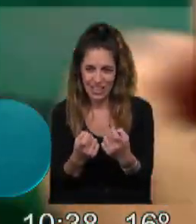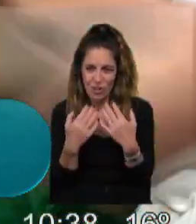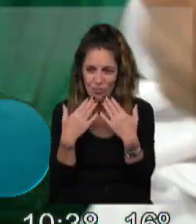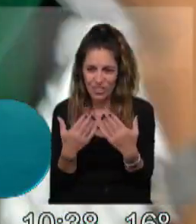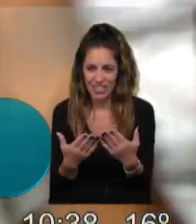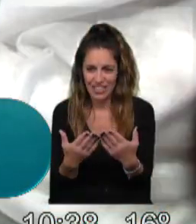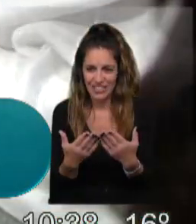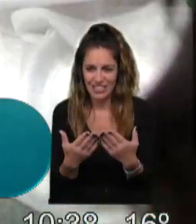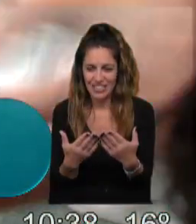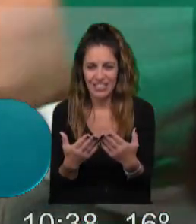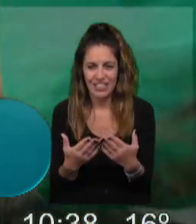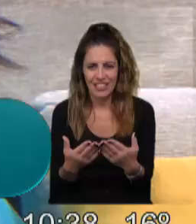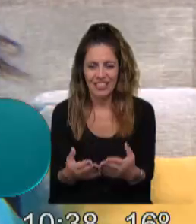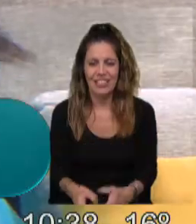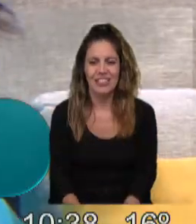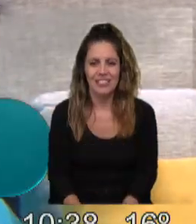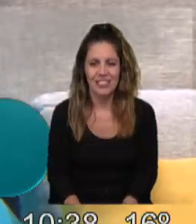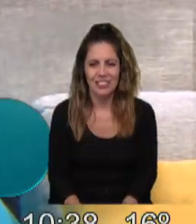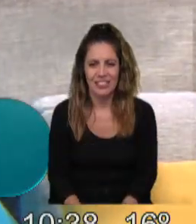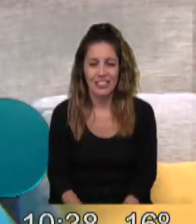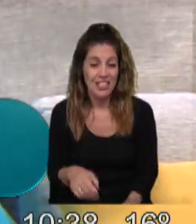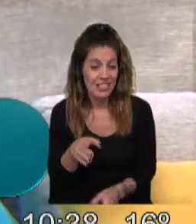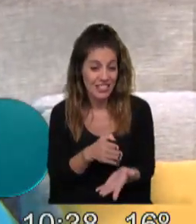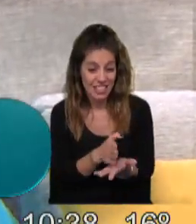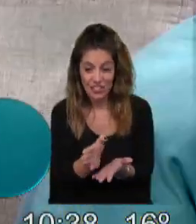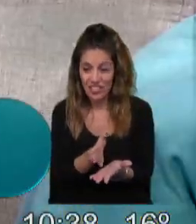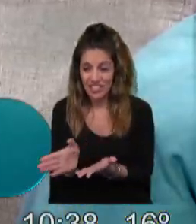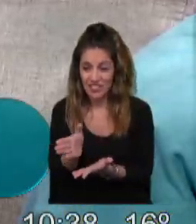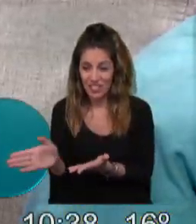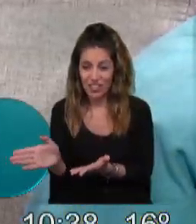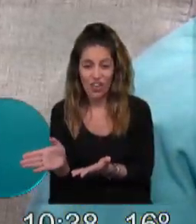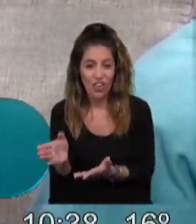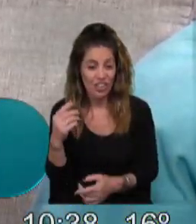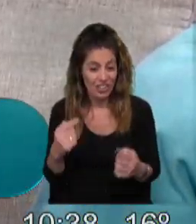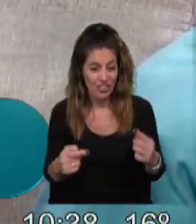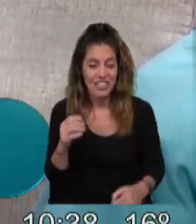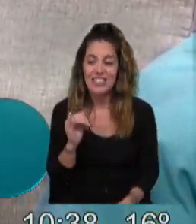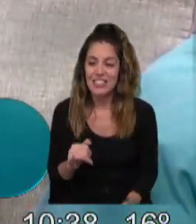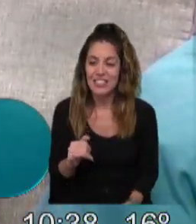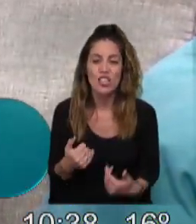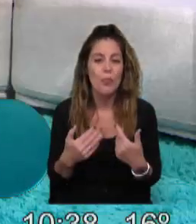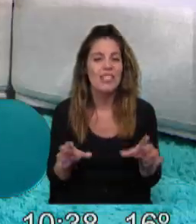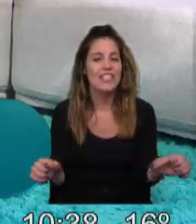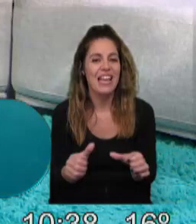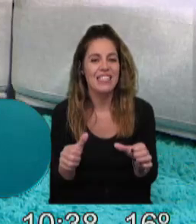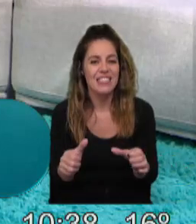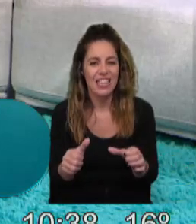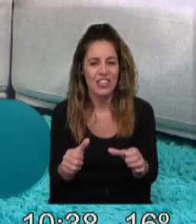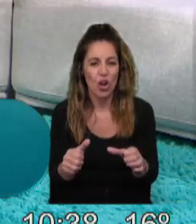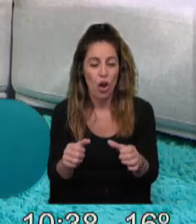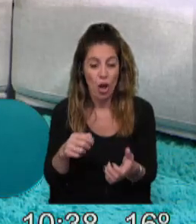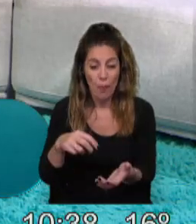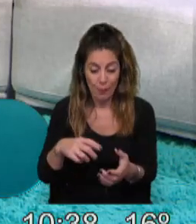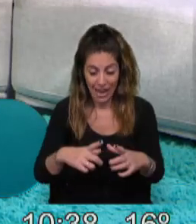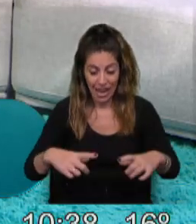no era necesario. Muchísimas gracias. Pero entonces se los productos. Pero espera, se diversificó. Qué lindo. Sí, y a su vez, o sea, yo lo que empecé es haciendo las fundas para tablas de surfing, que